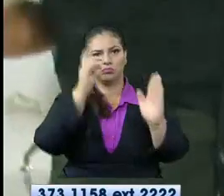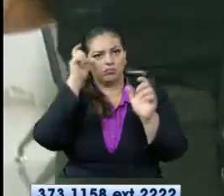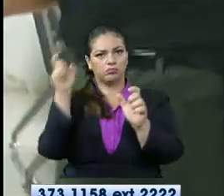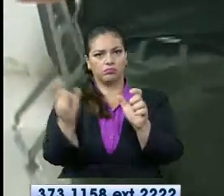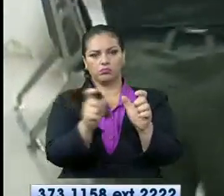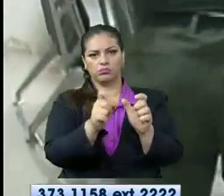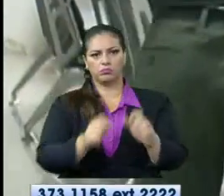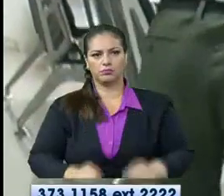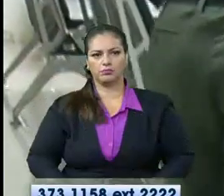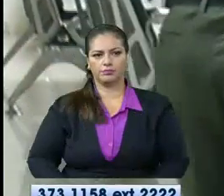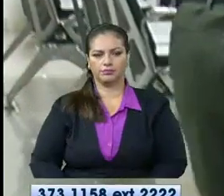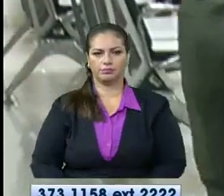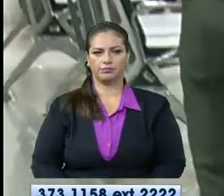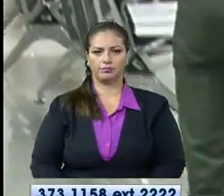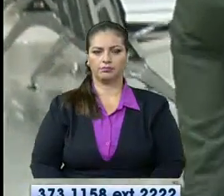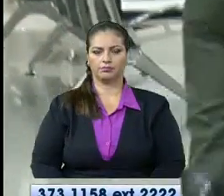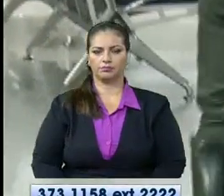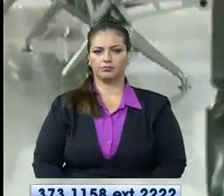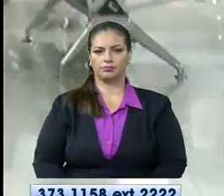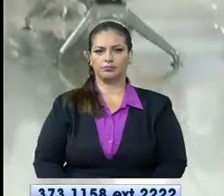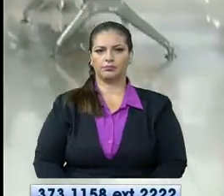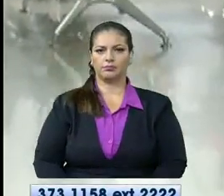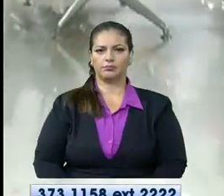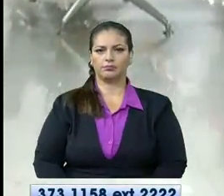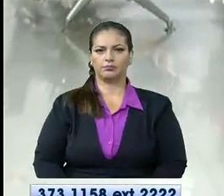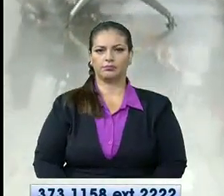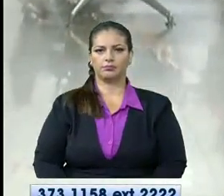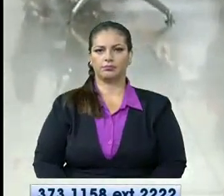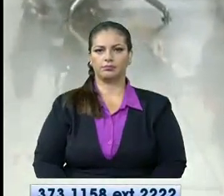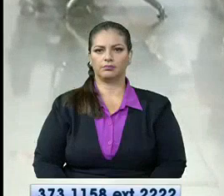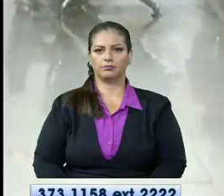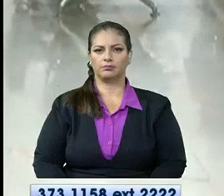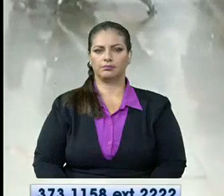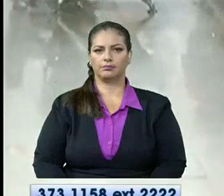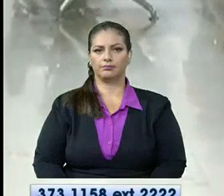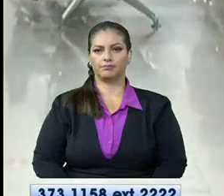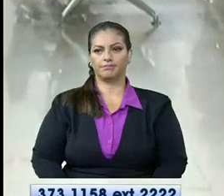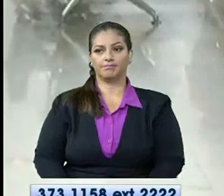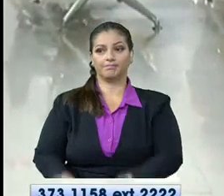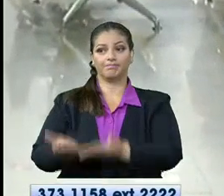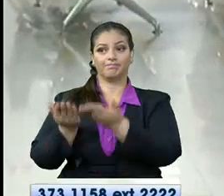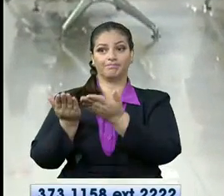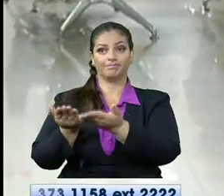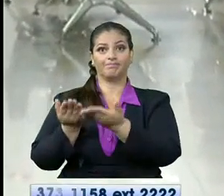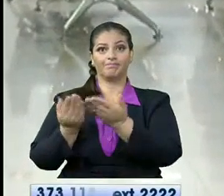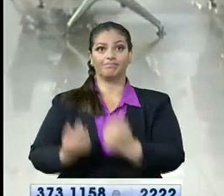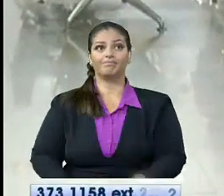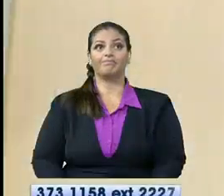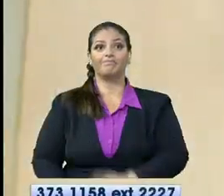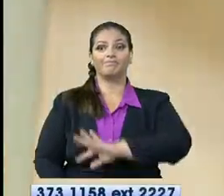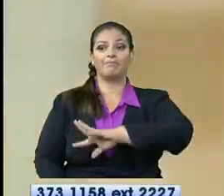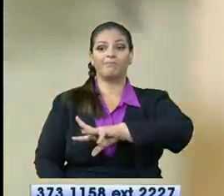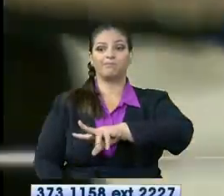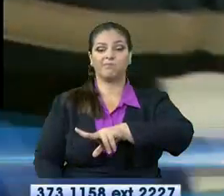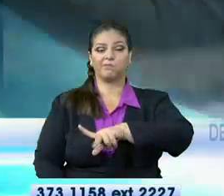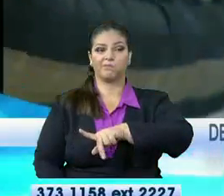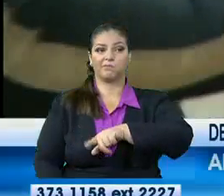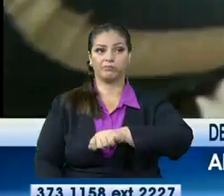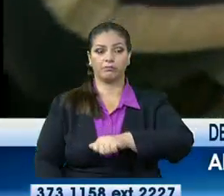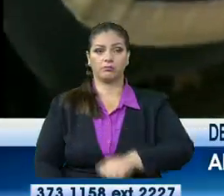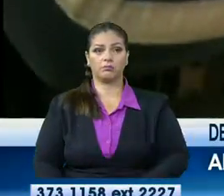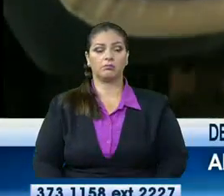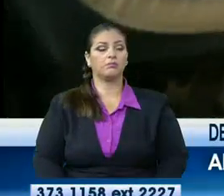lleno. Yo estaba tratando de ver esos detalles. Tras la denuncia de varias personas al asegurar que